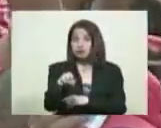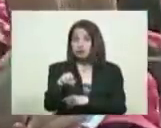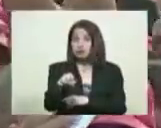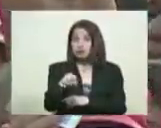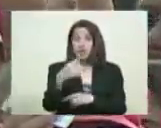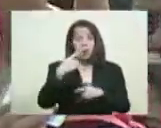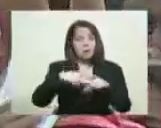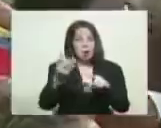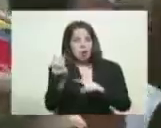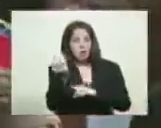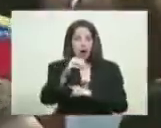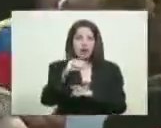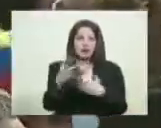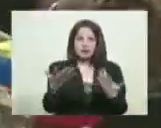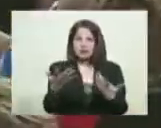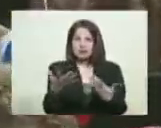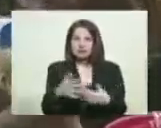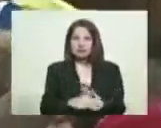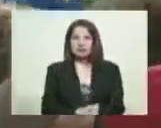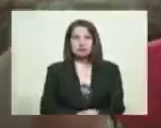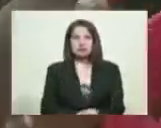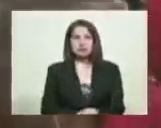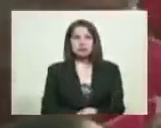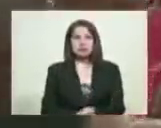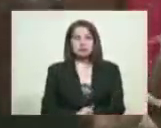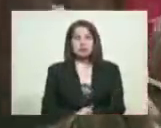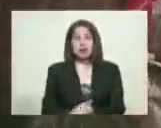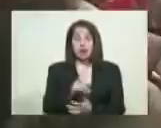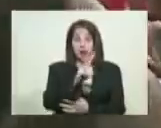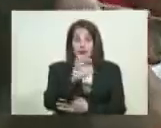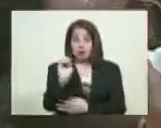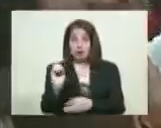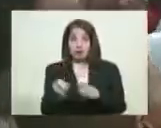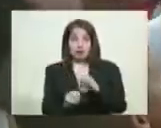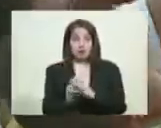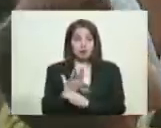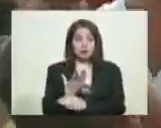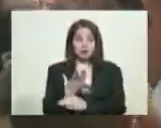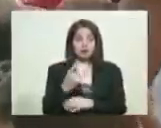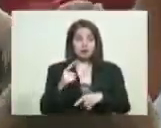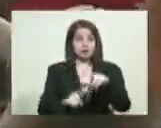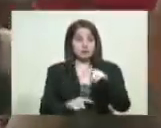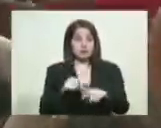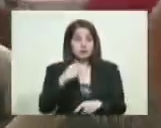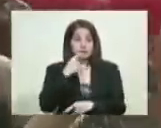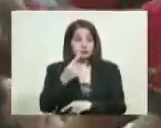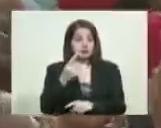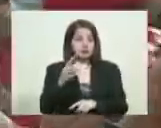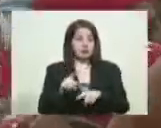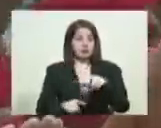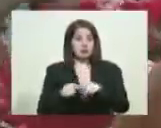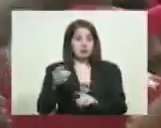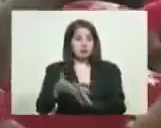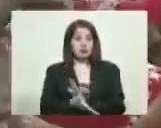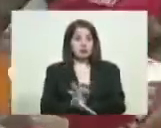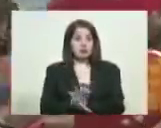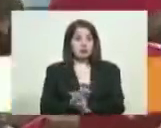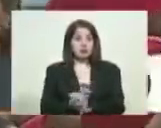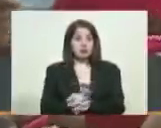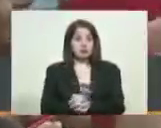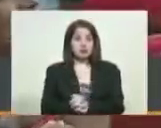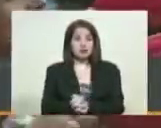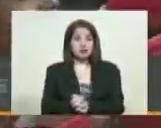Pero además, el 20 de mayo se elige el Consejo Legislativo del